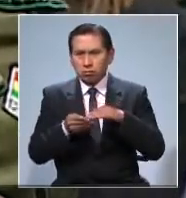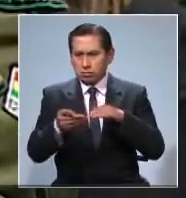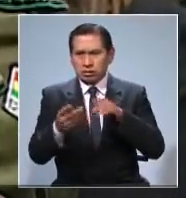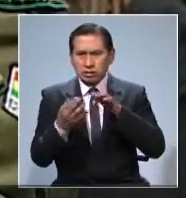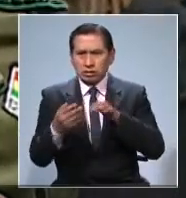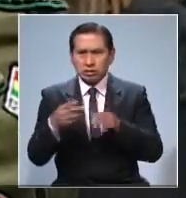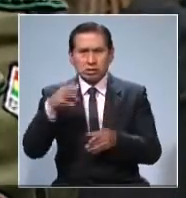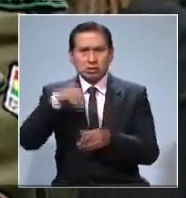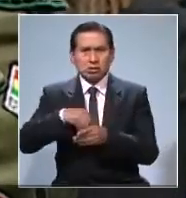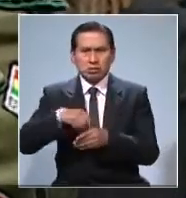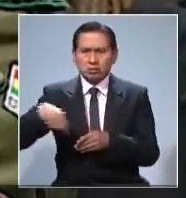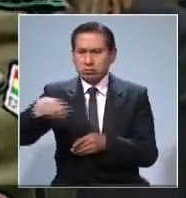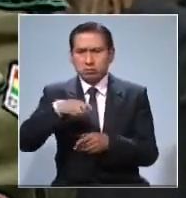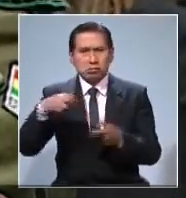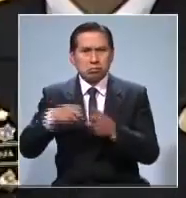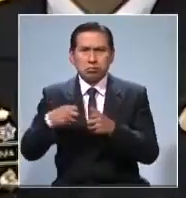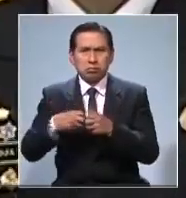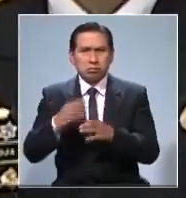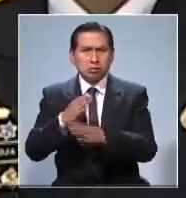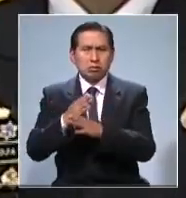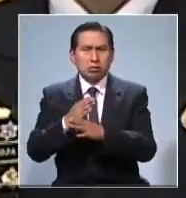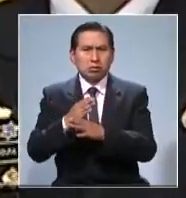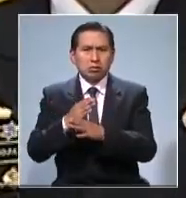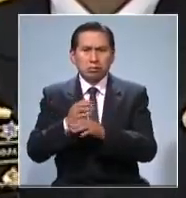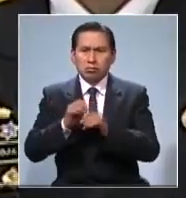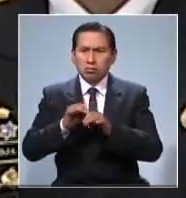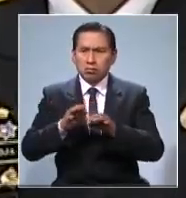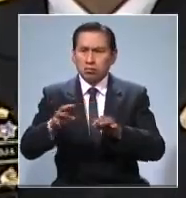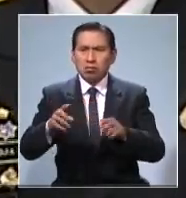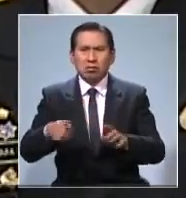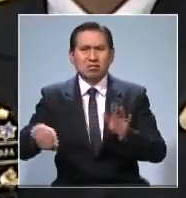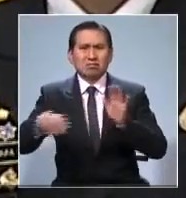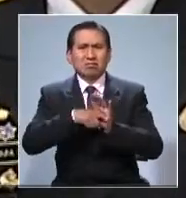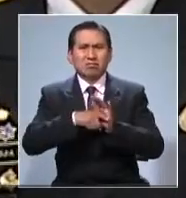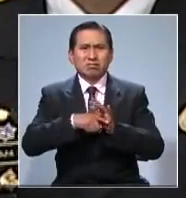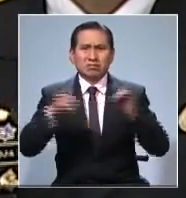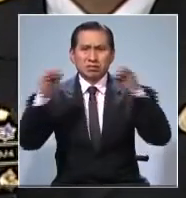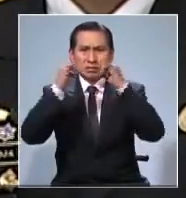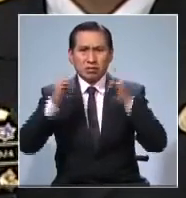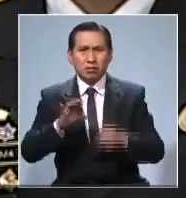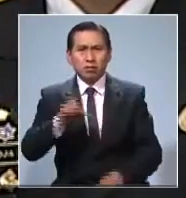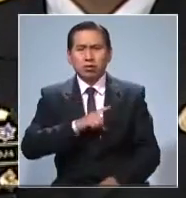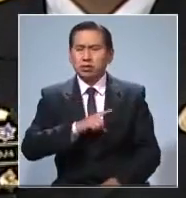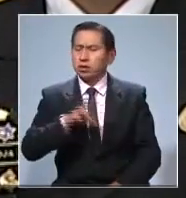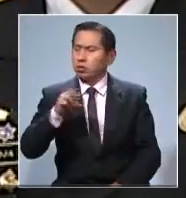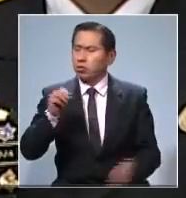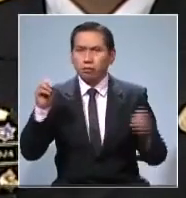de la misma y evitar que se siga dañando la imagen institucional.